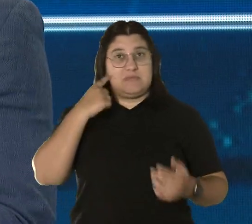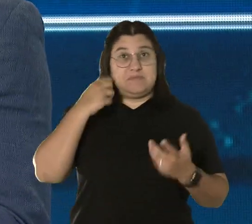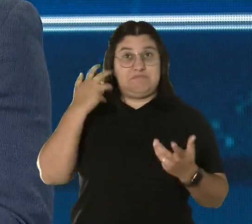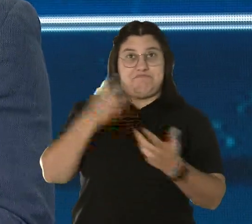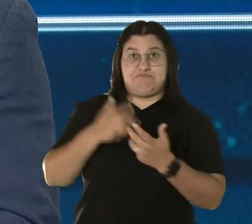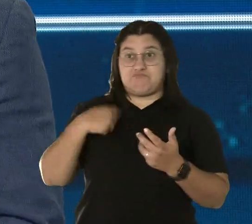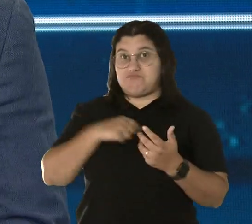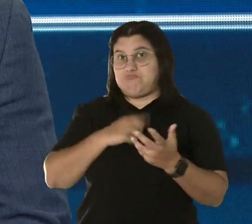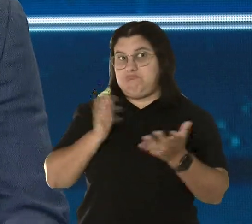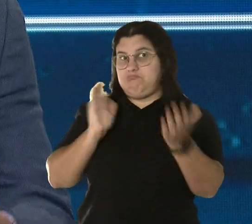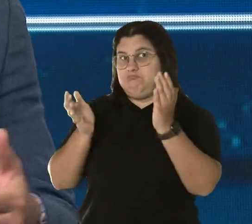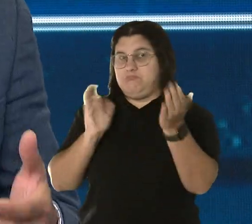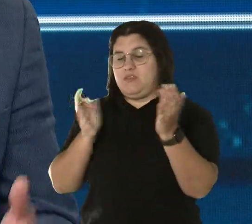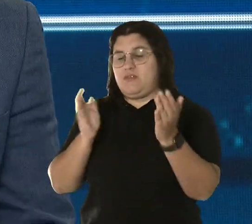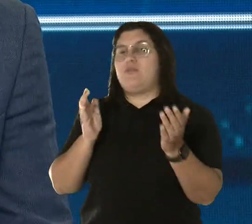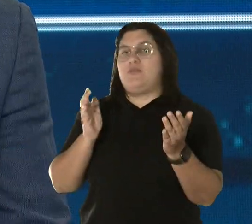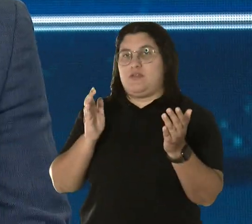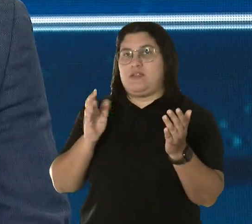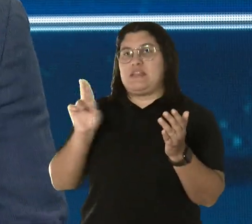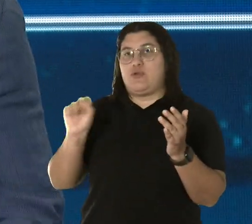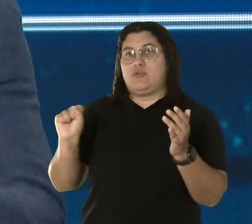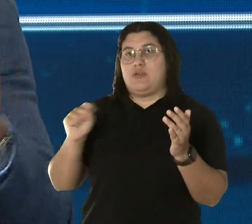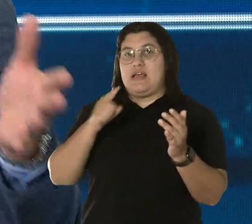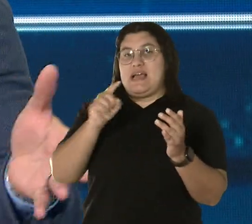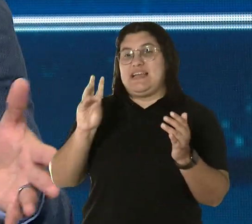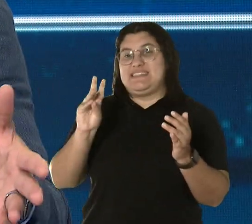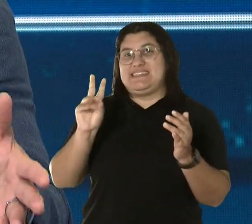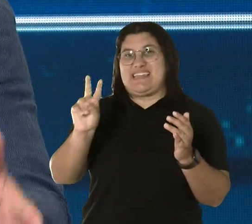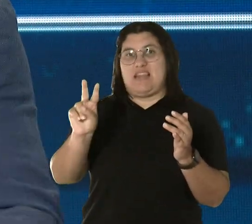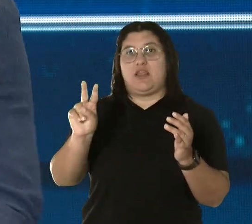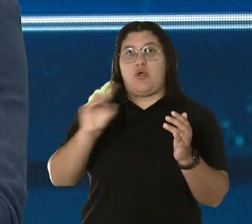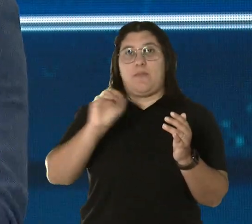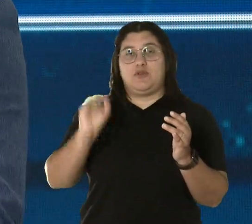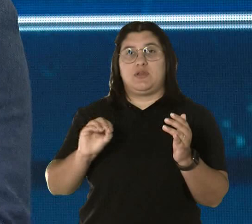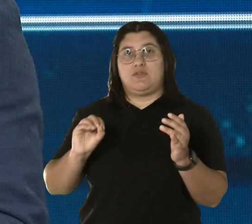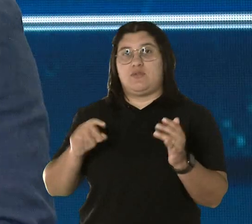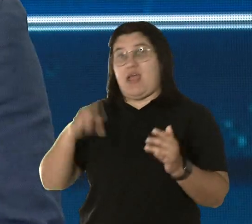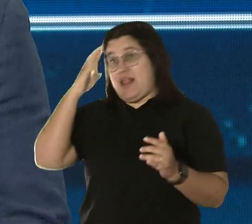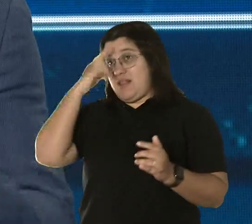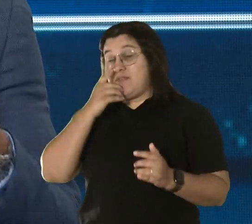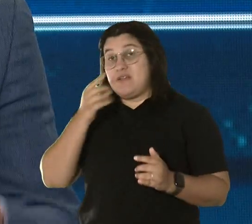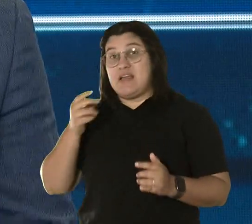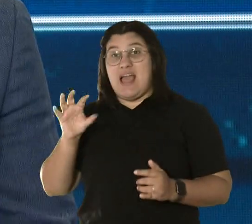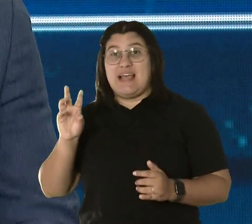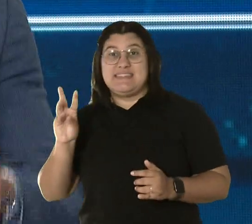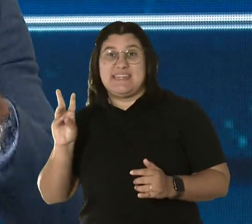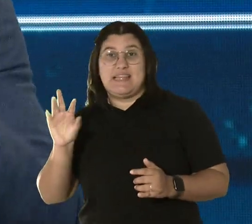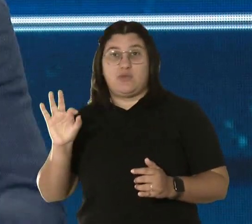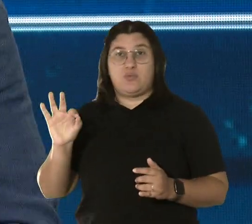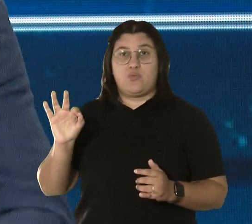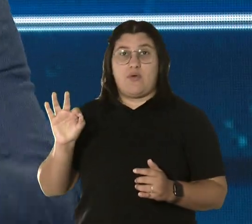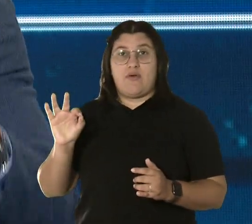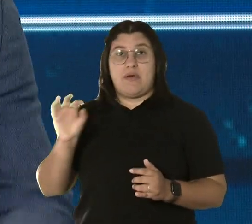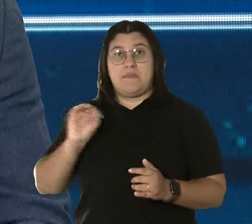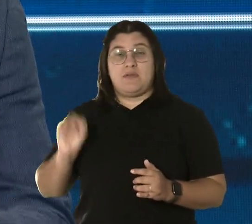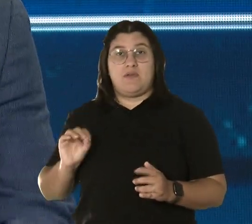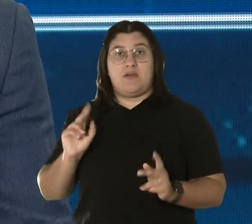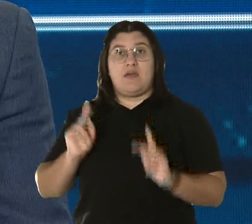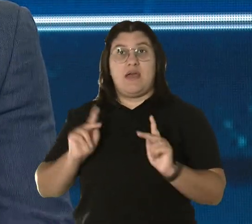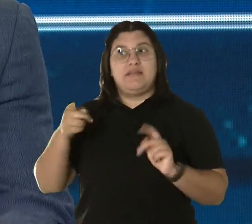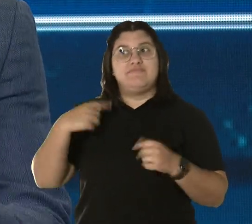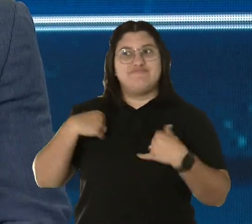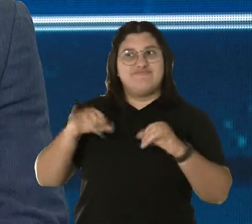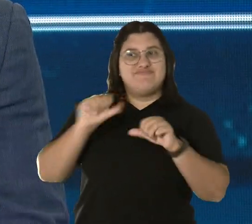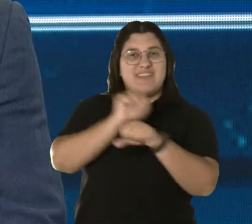nos medimos mayormente, está en un 62%. En Santo Domingo está en un 69%. 69 personas de cada 100 están